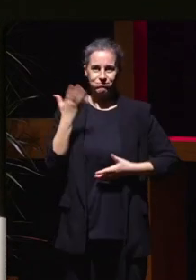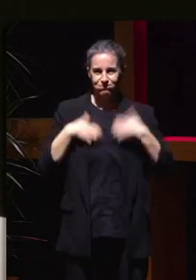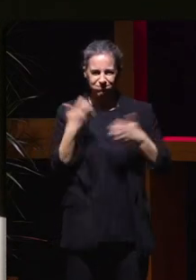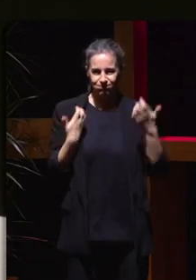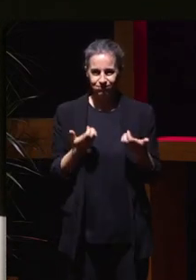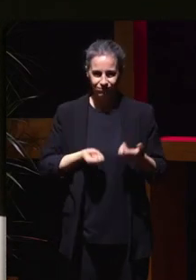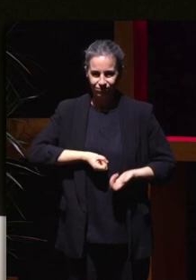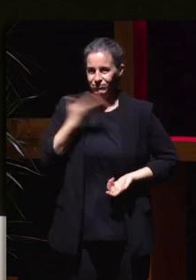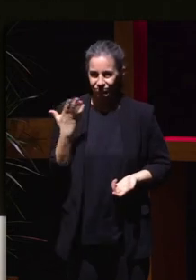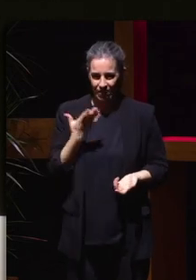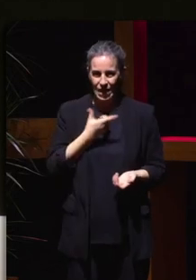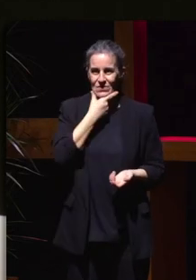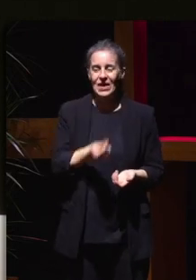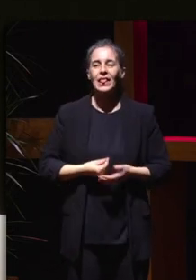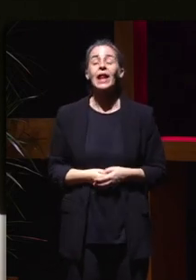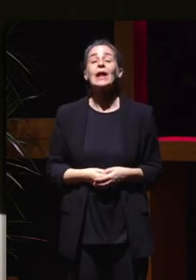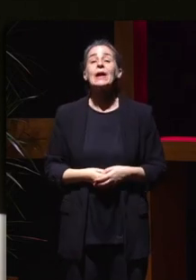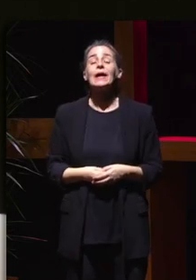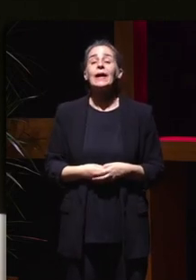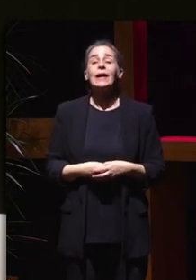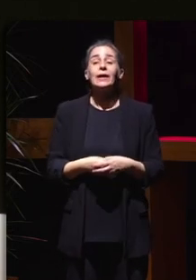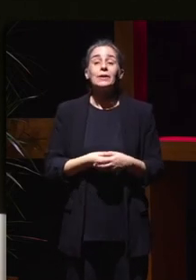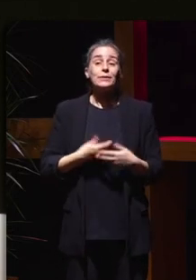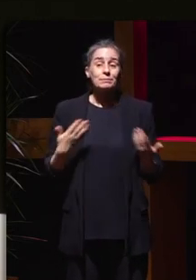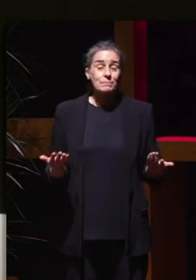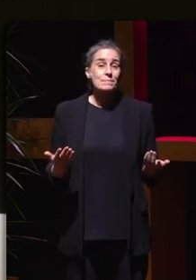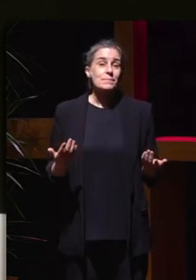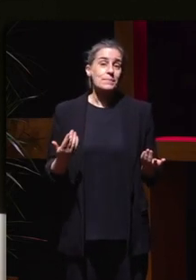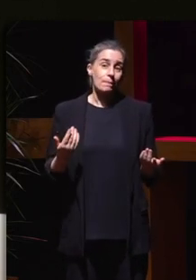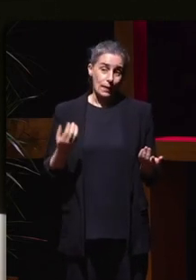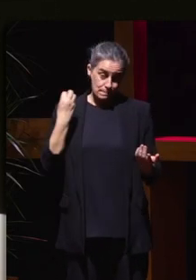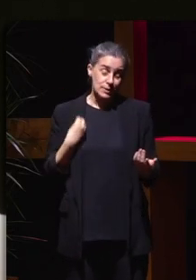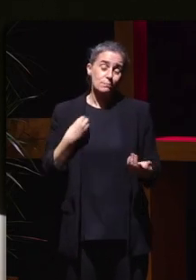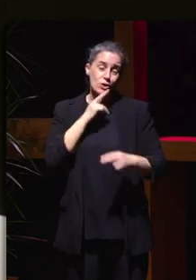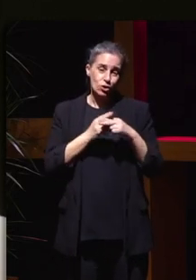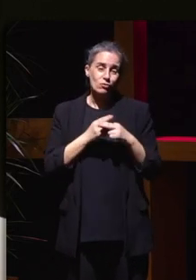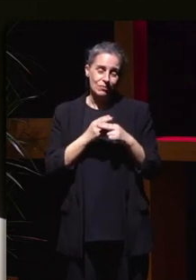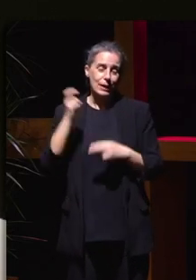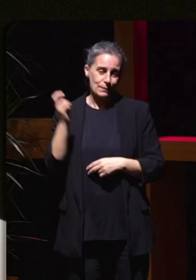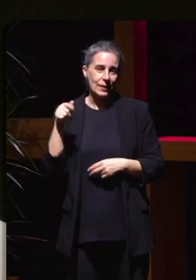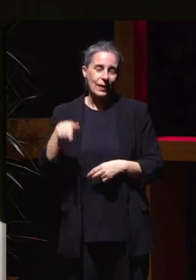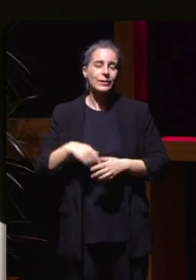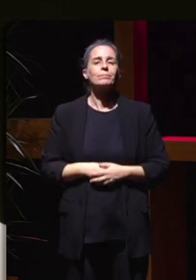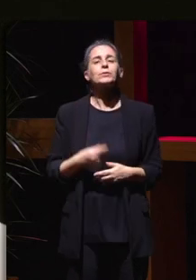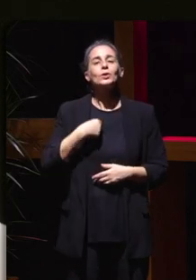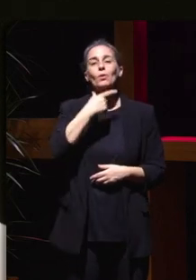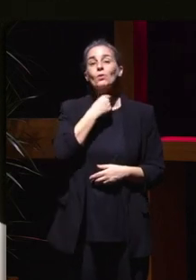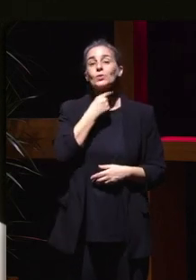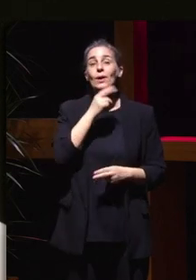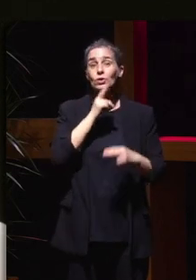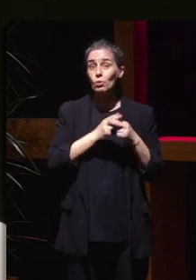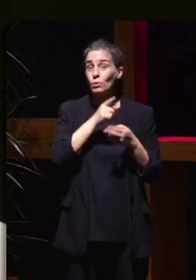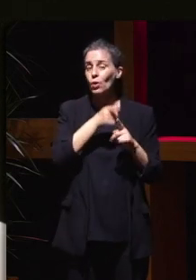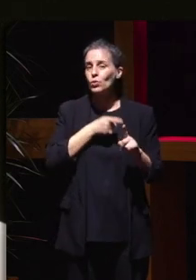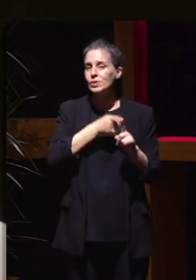pues viña Vengo un poco de ahí gusta me moito utilizarlo porque